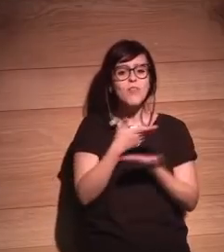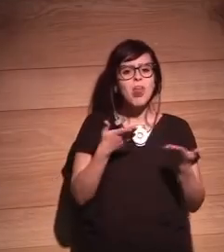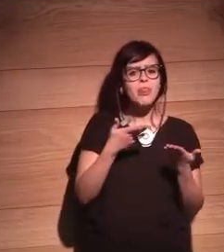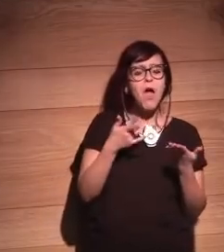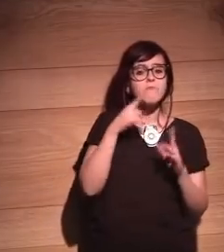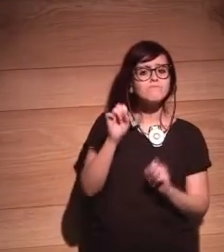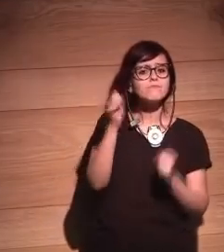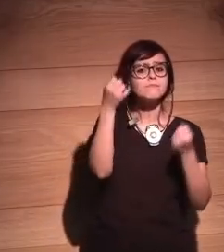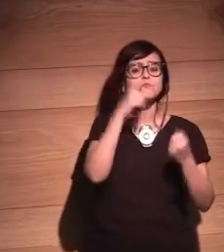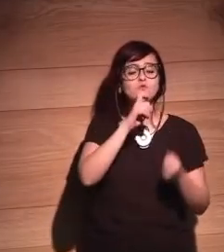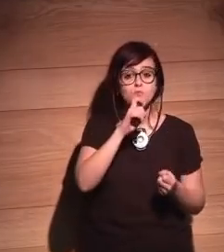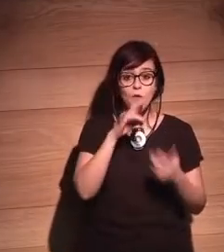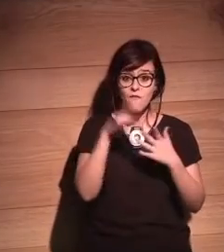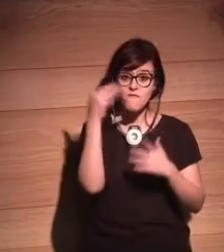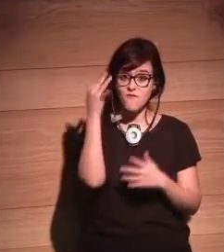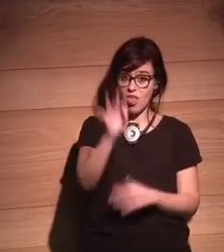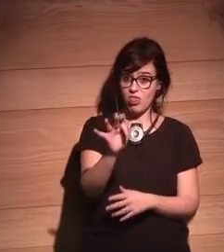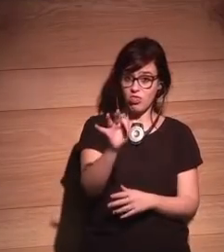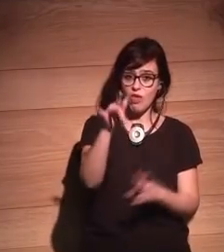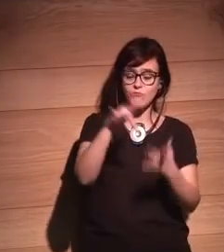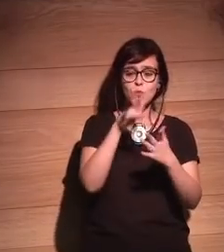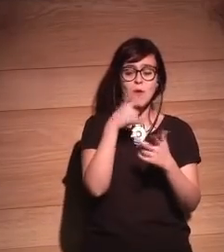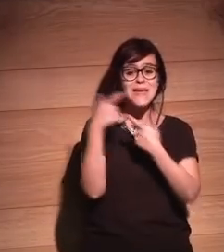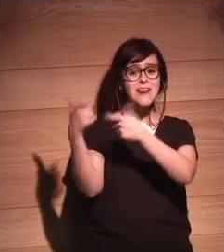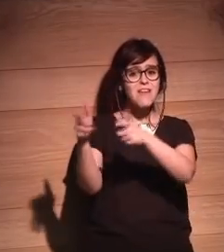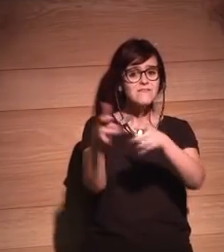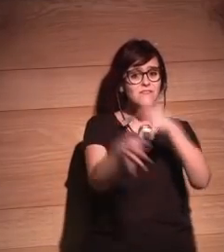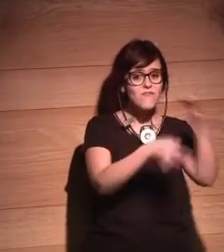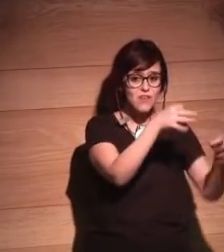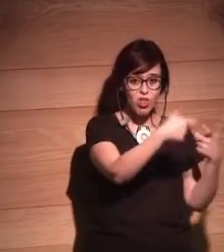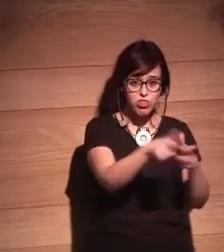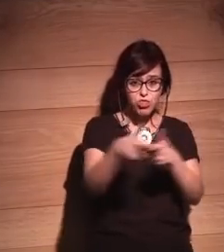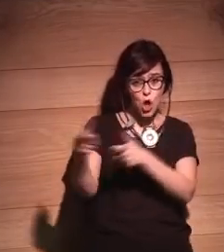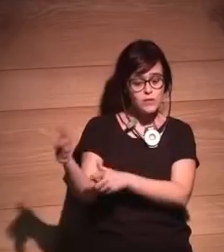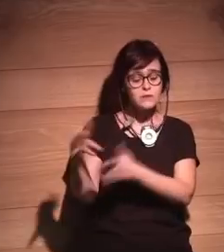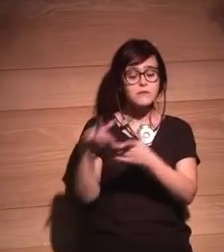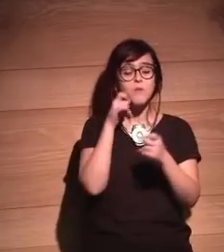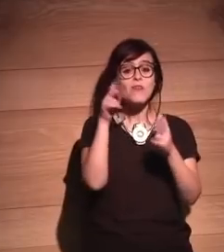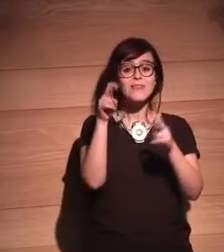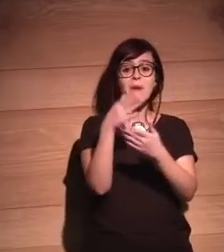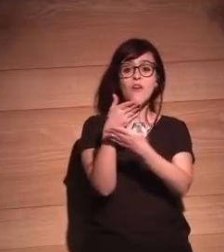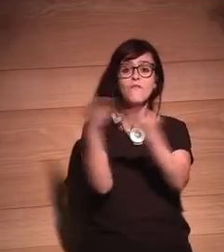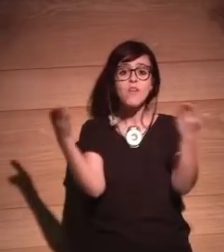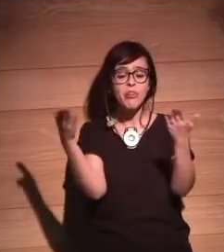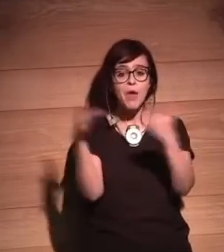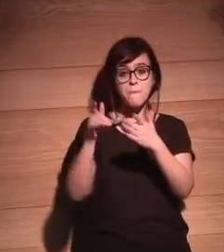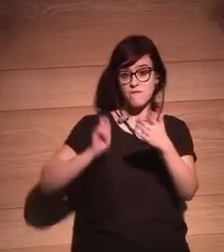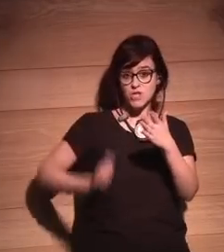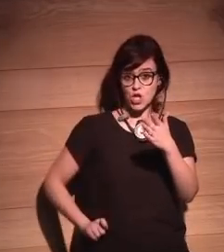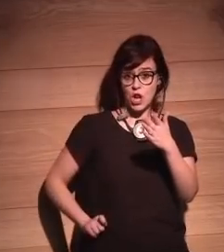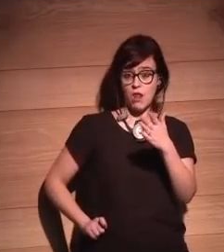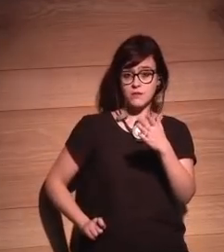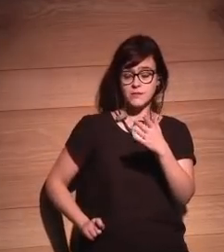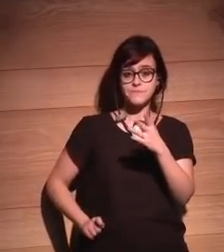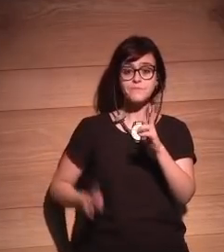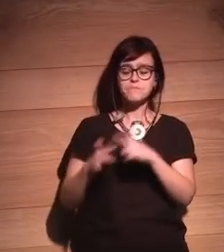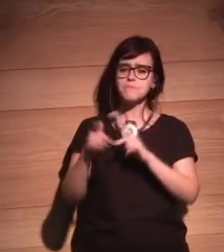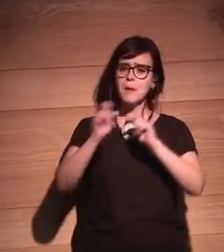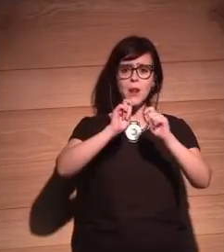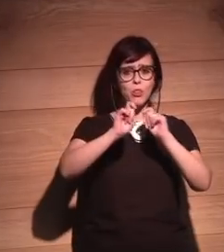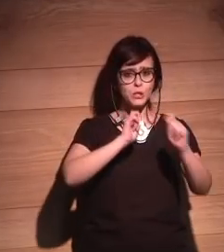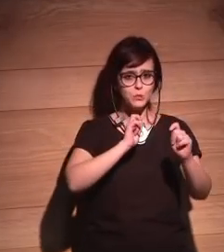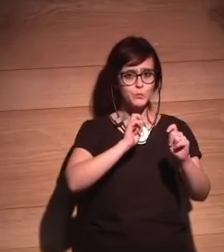En Francia, en las clasificaciones de confianza en las diferentes profesiones, el